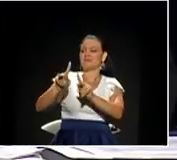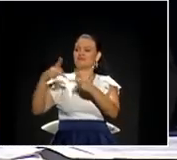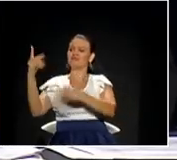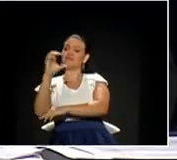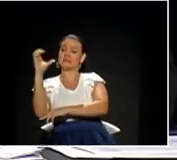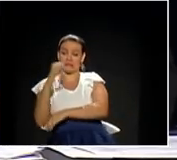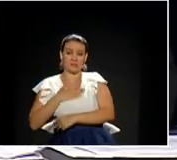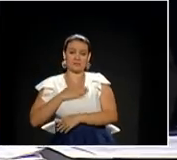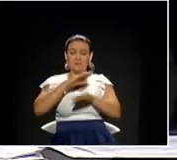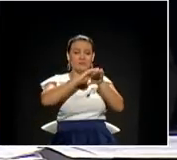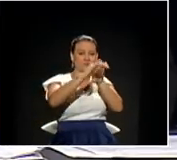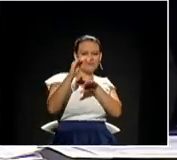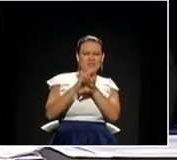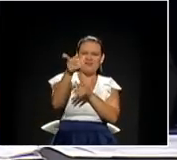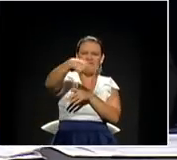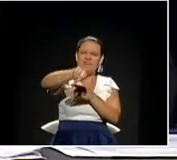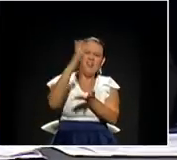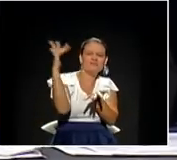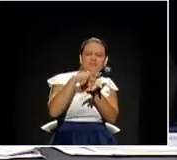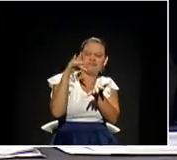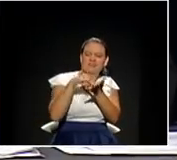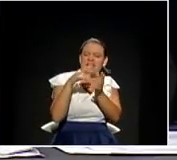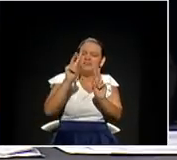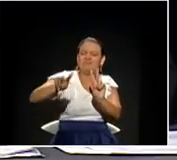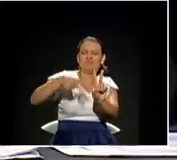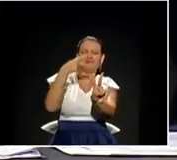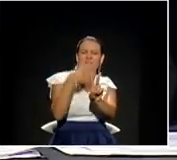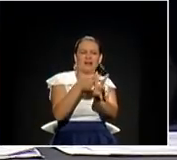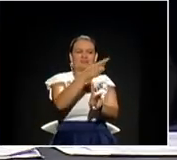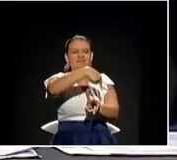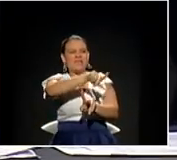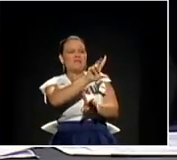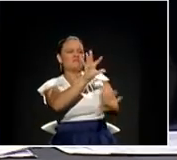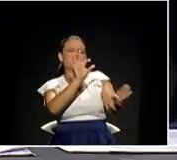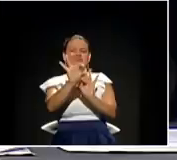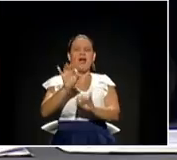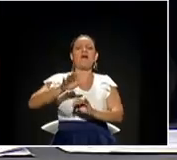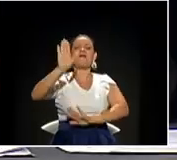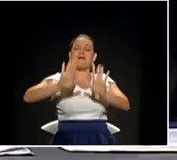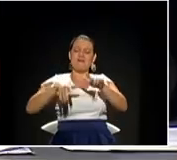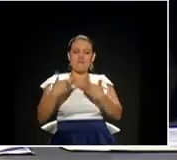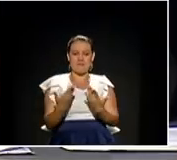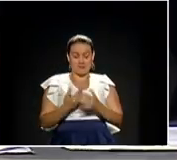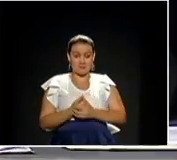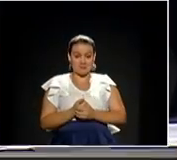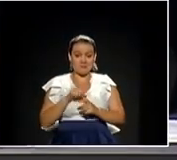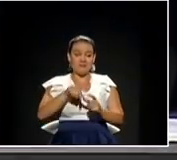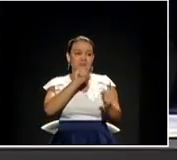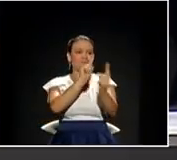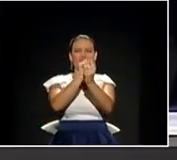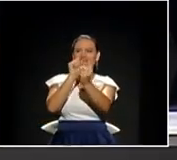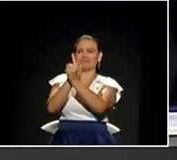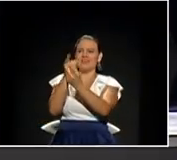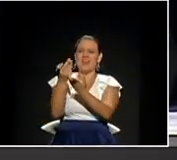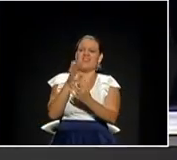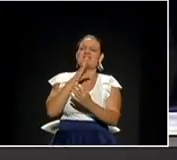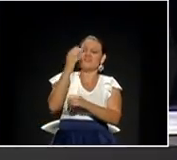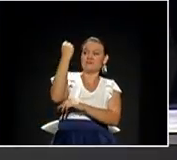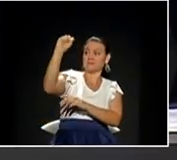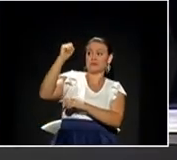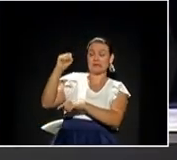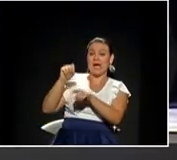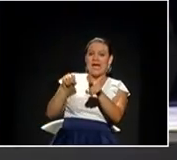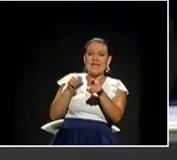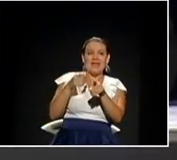cuál es el candidato que más les gusta que opiniones también tienen de este encuentro de candidatos los más opcionados de acuerdo a lo que ha dicho